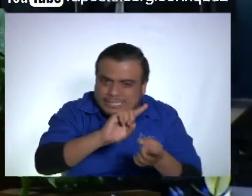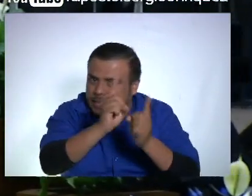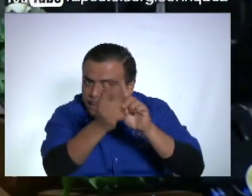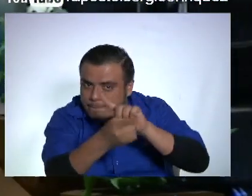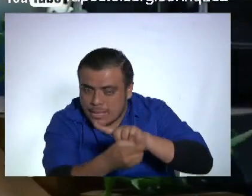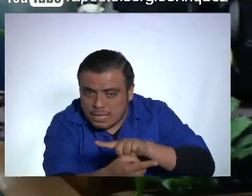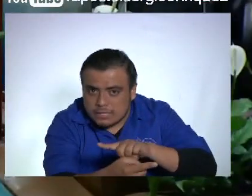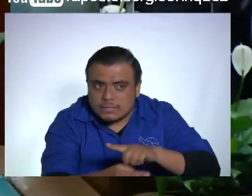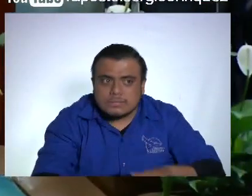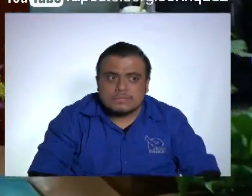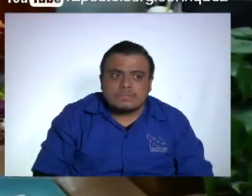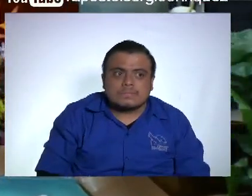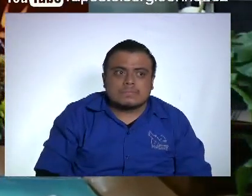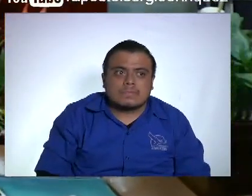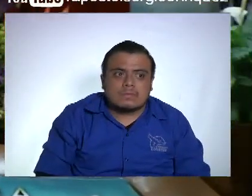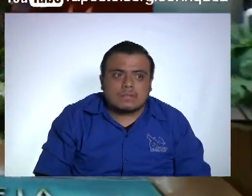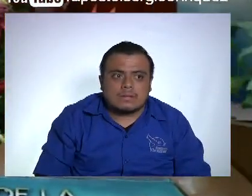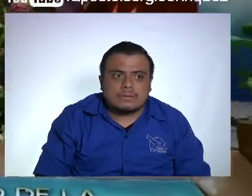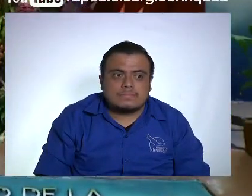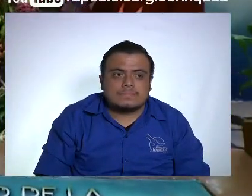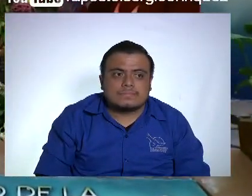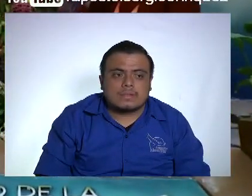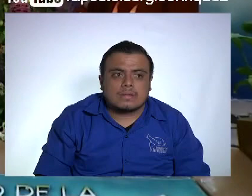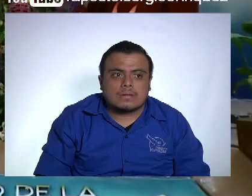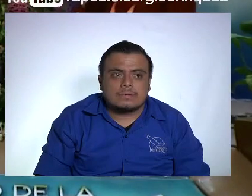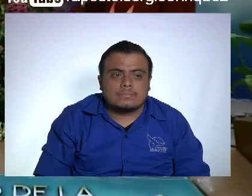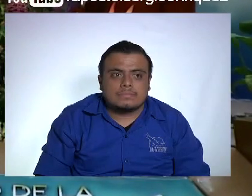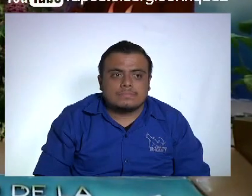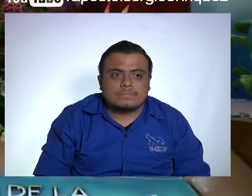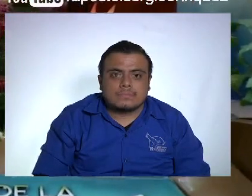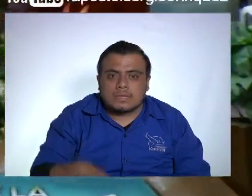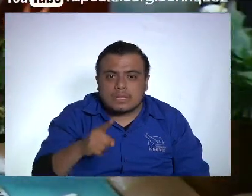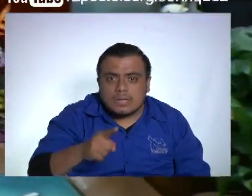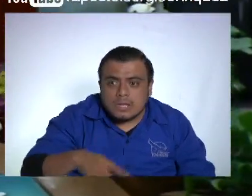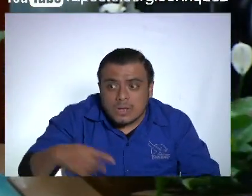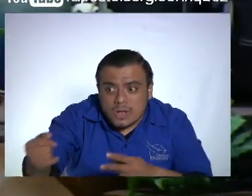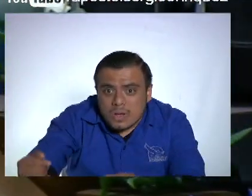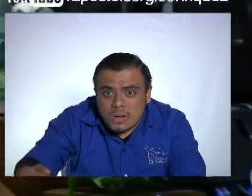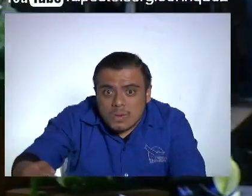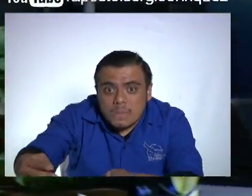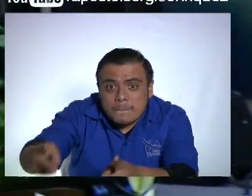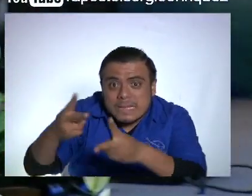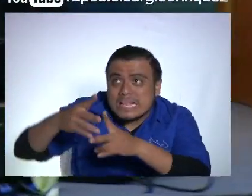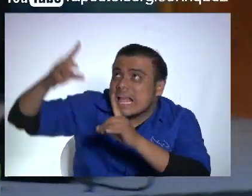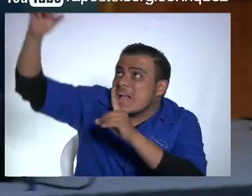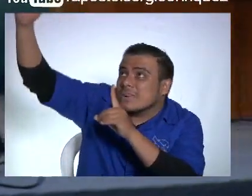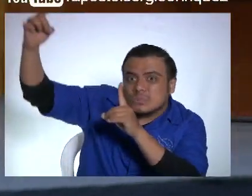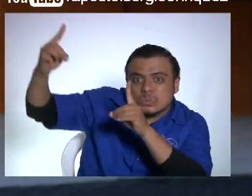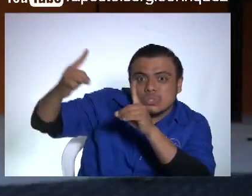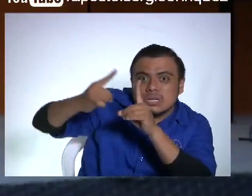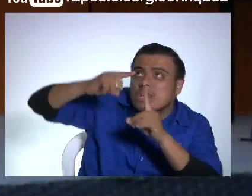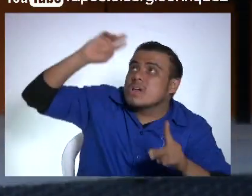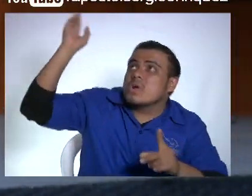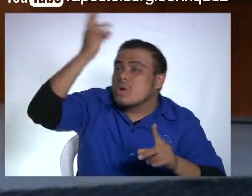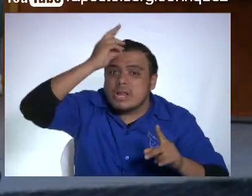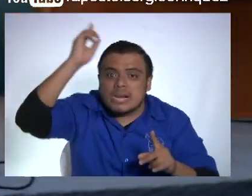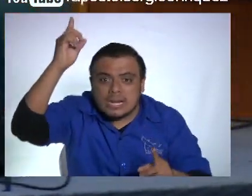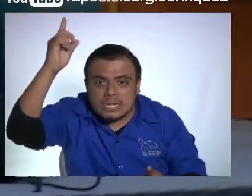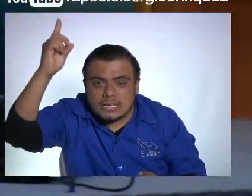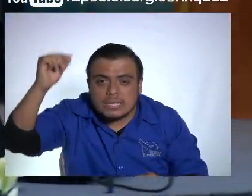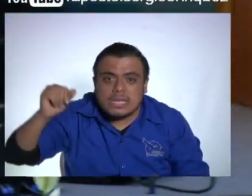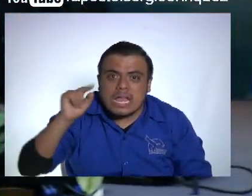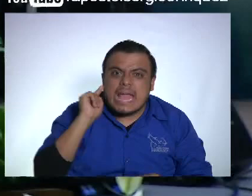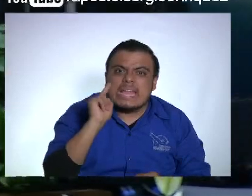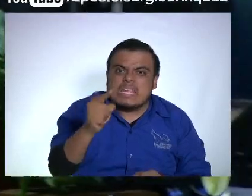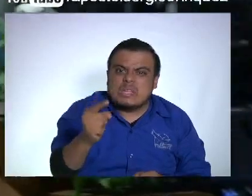vez. No vas a salir igual de aquí esta noche. Has venido a encontrarte con el Rey de Reyes y Señor de Señores, y tu vida va